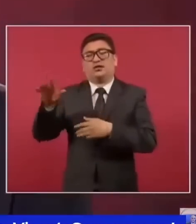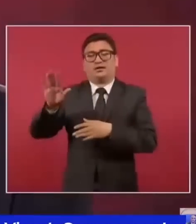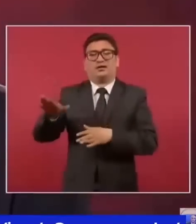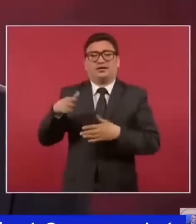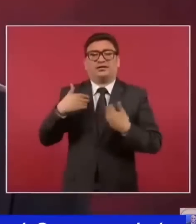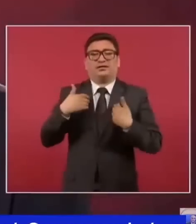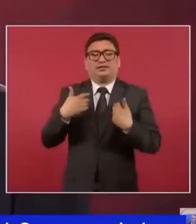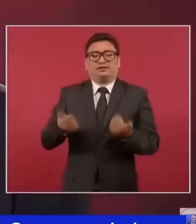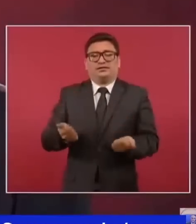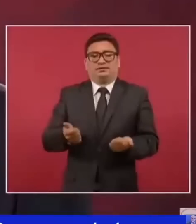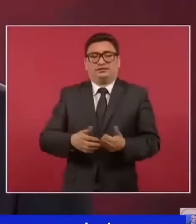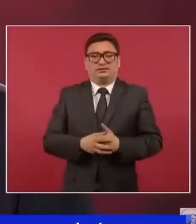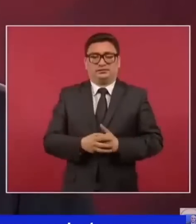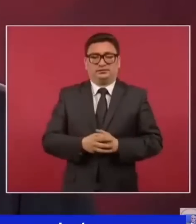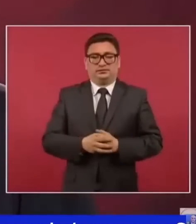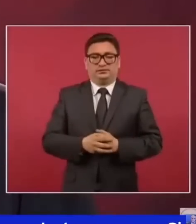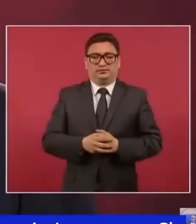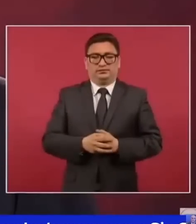O